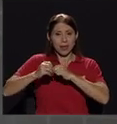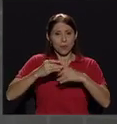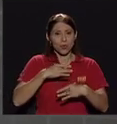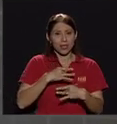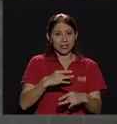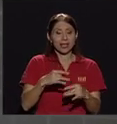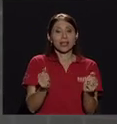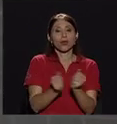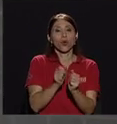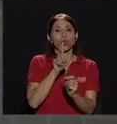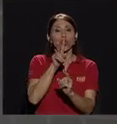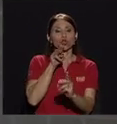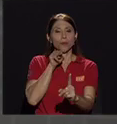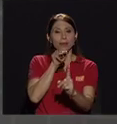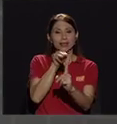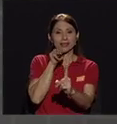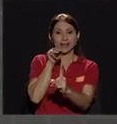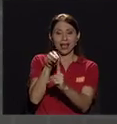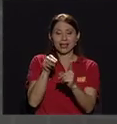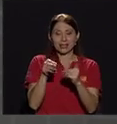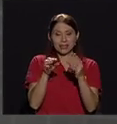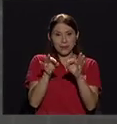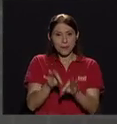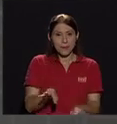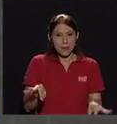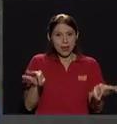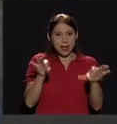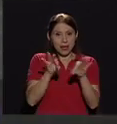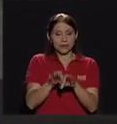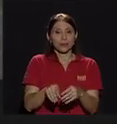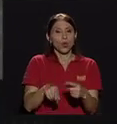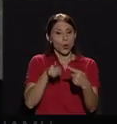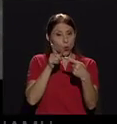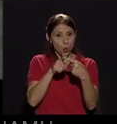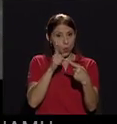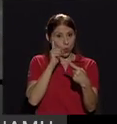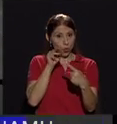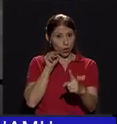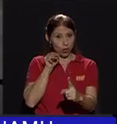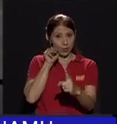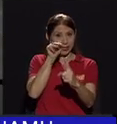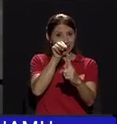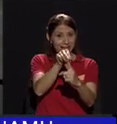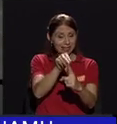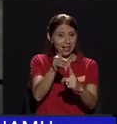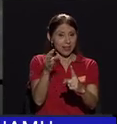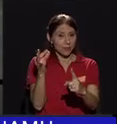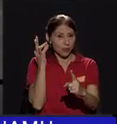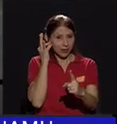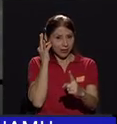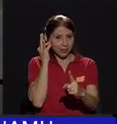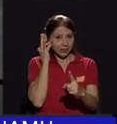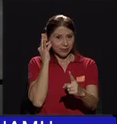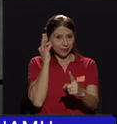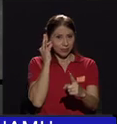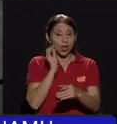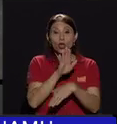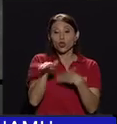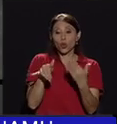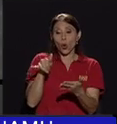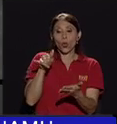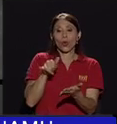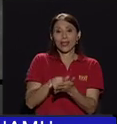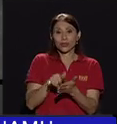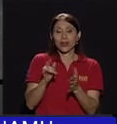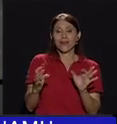muy interesante con 2 mensajes estratégicos. Uno de los mensajes estaba dirigido hacia las mujeres, ¿verdad? Todo esto